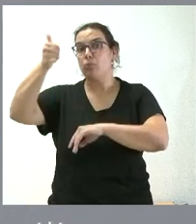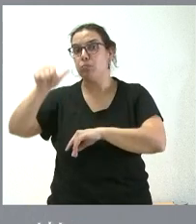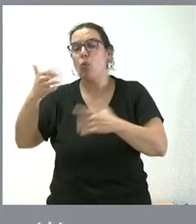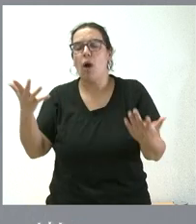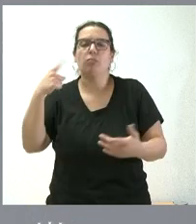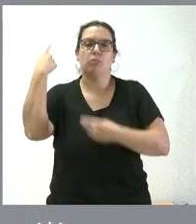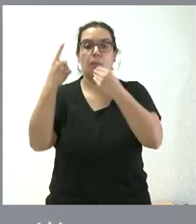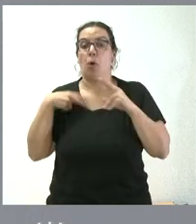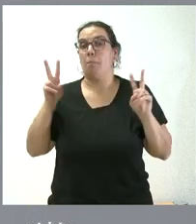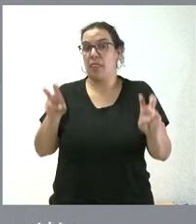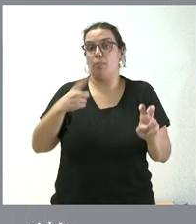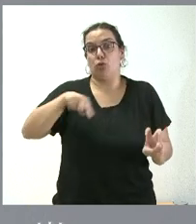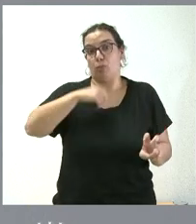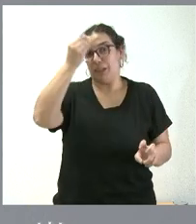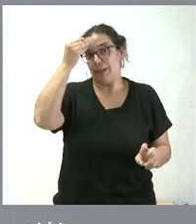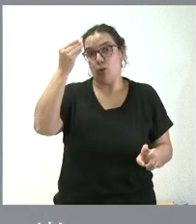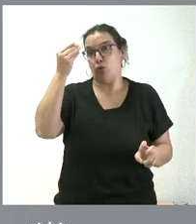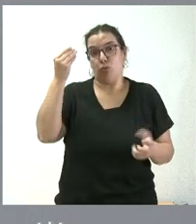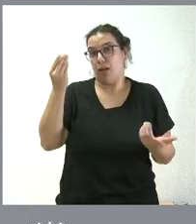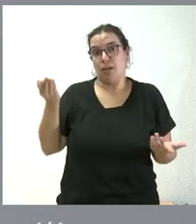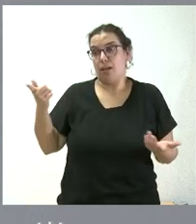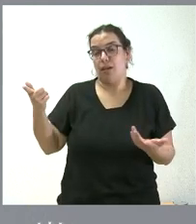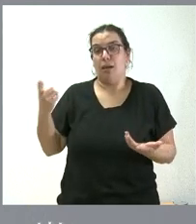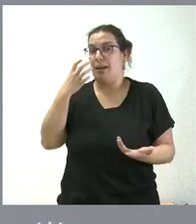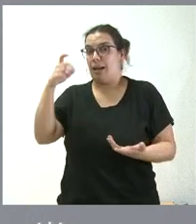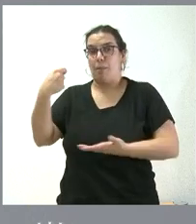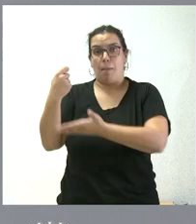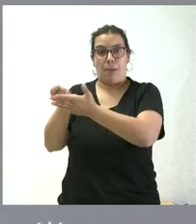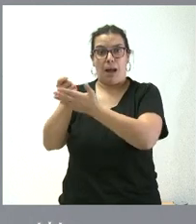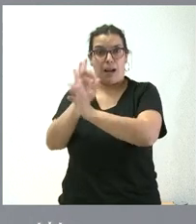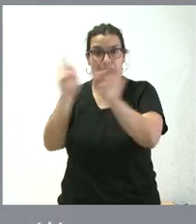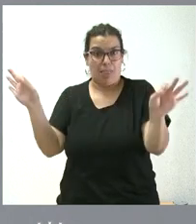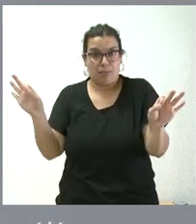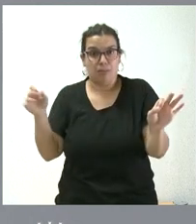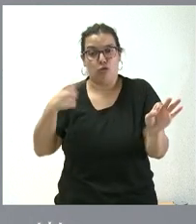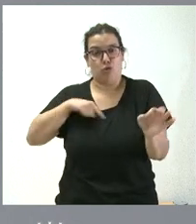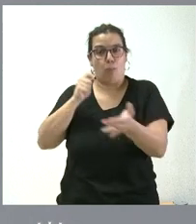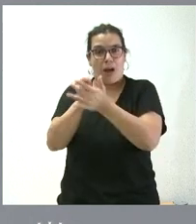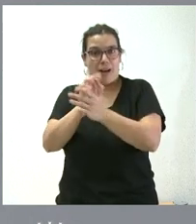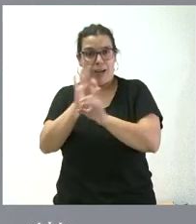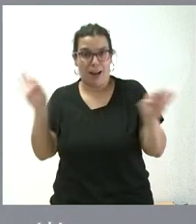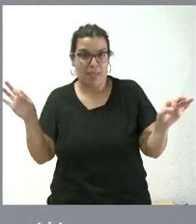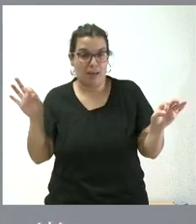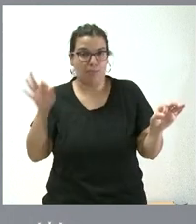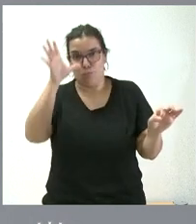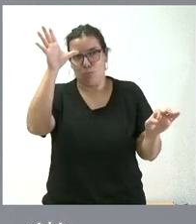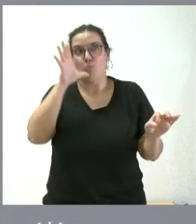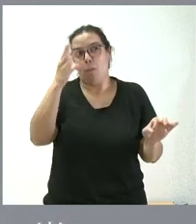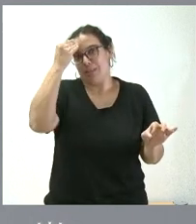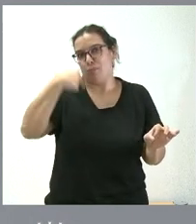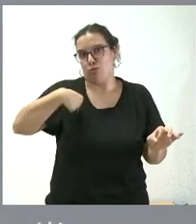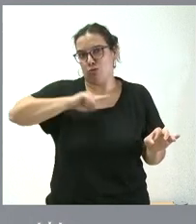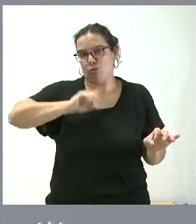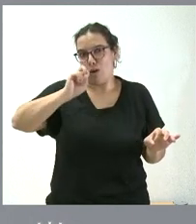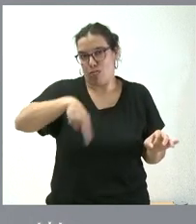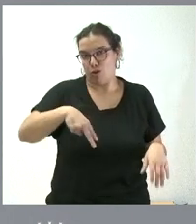inicialmente no expectativas es que no vamos a pagar y creemos que nos asiste la razón y finalmente no no pagaríamos pero si la